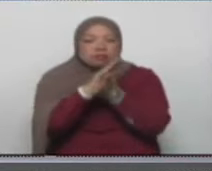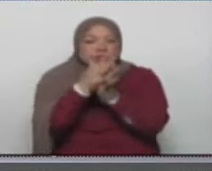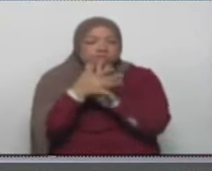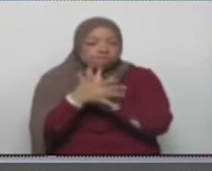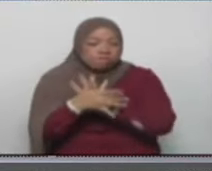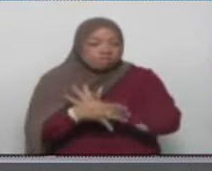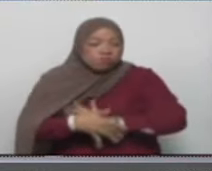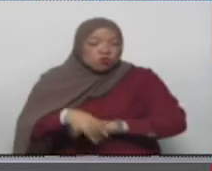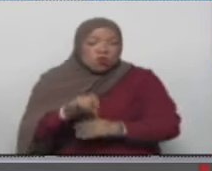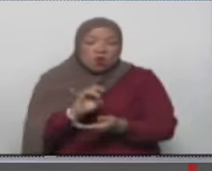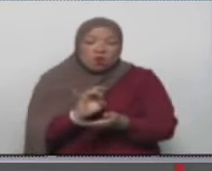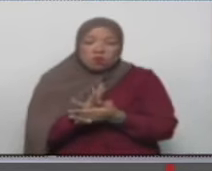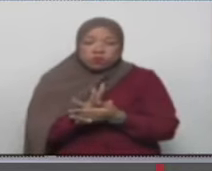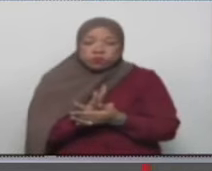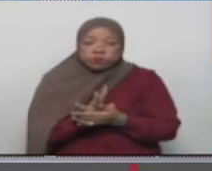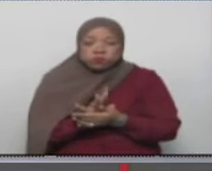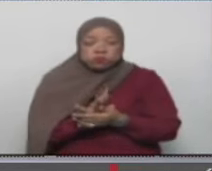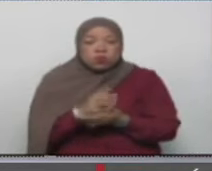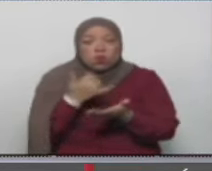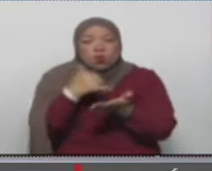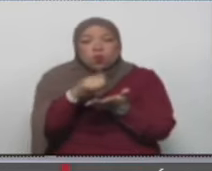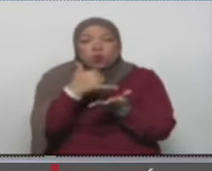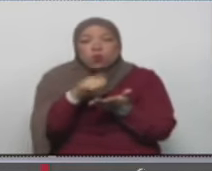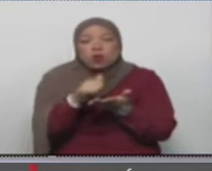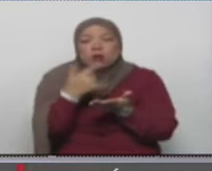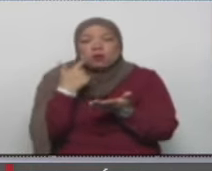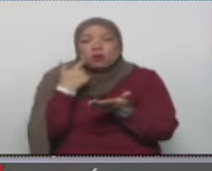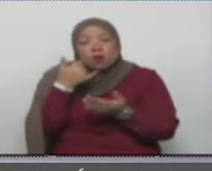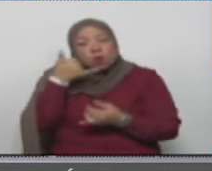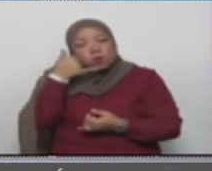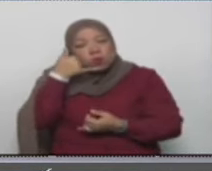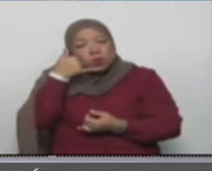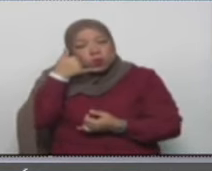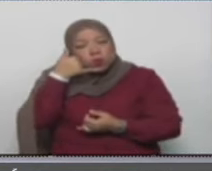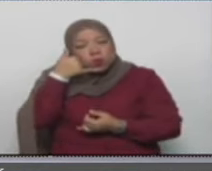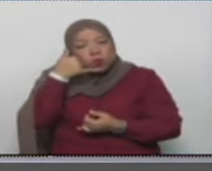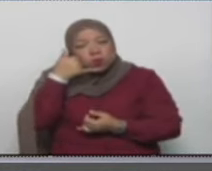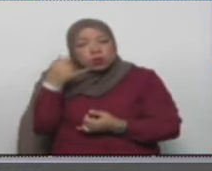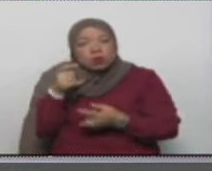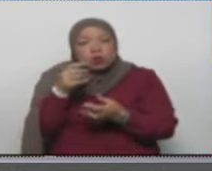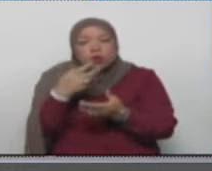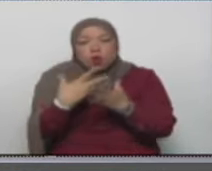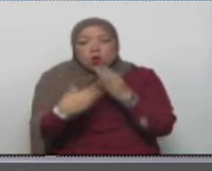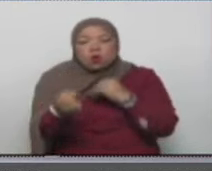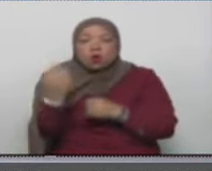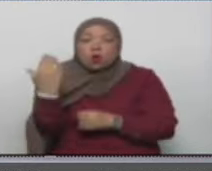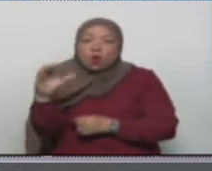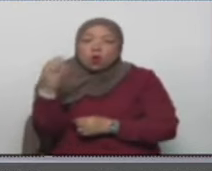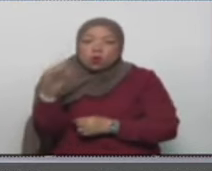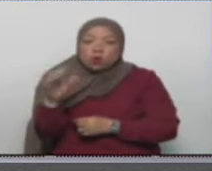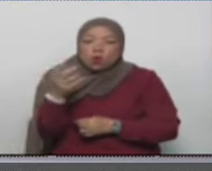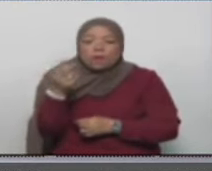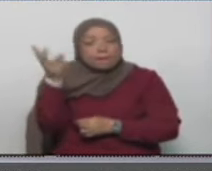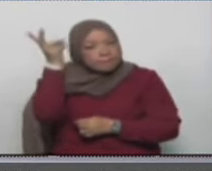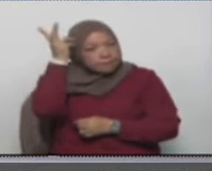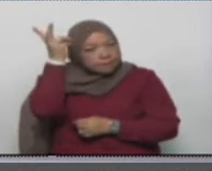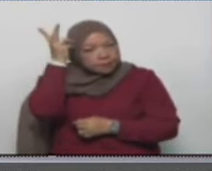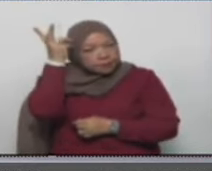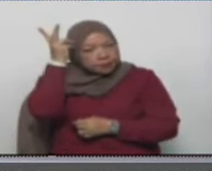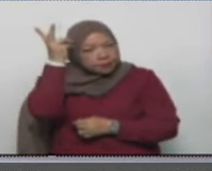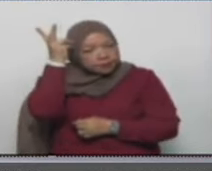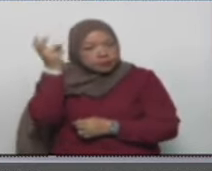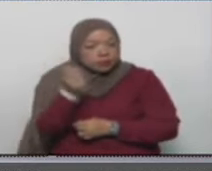WhatsApp. Por WhatsApp, a través de teléfonos, códigos Colombia, Perú, Chile